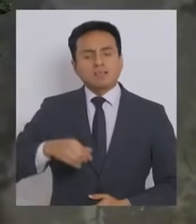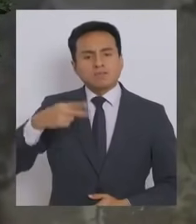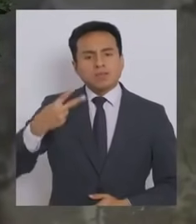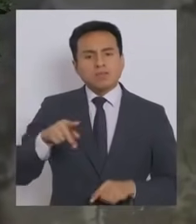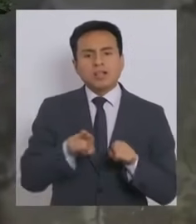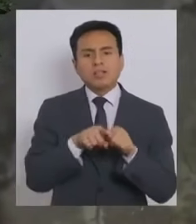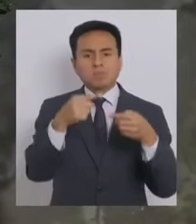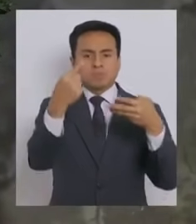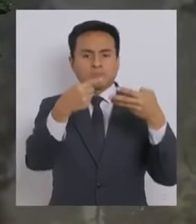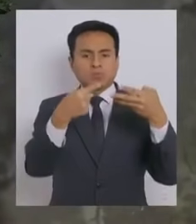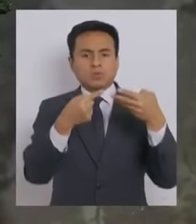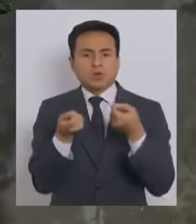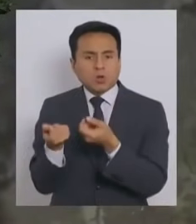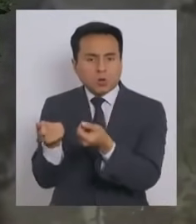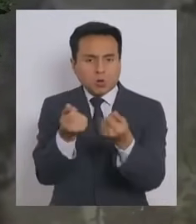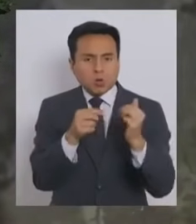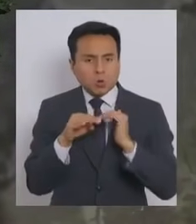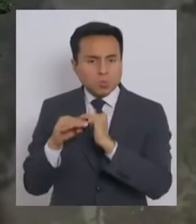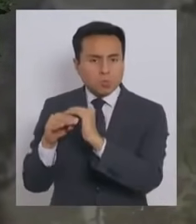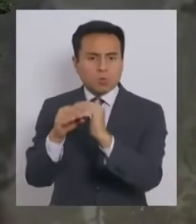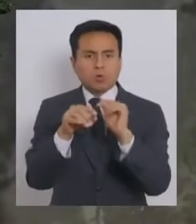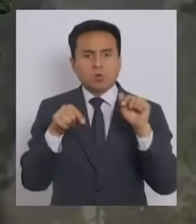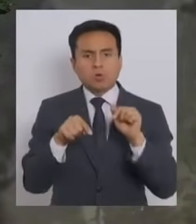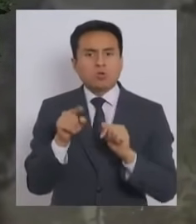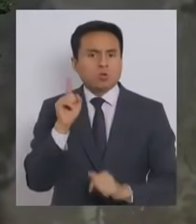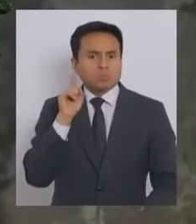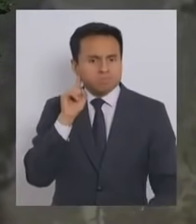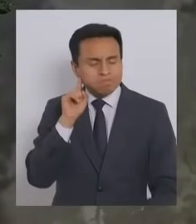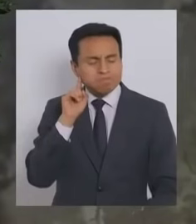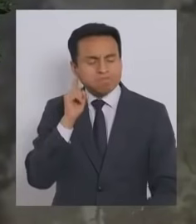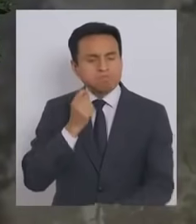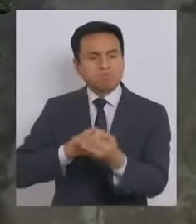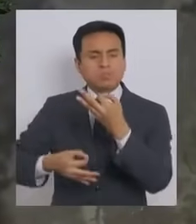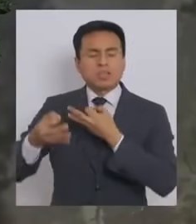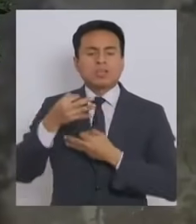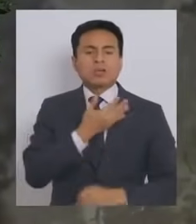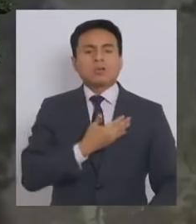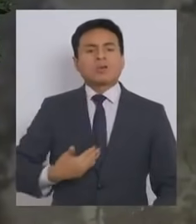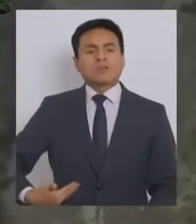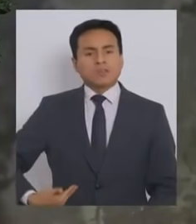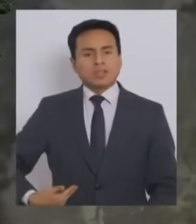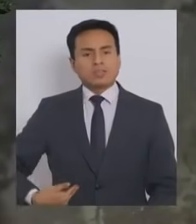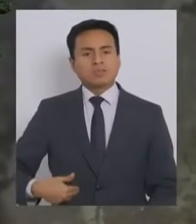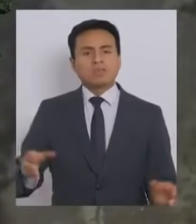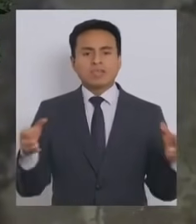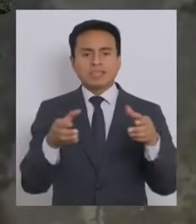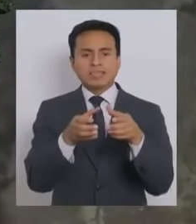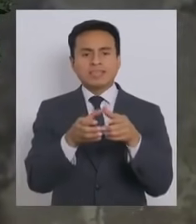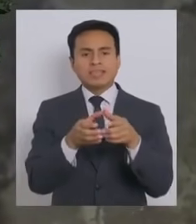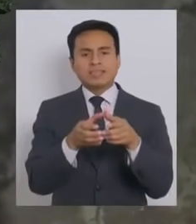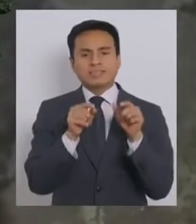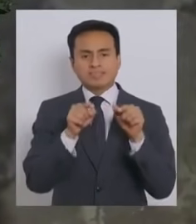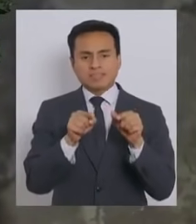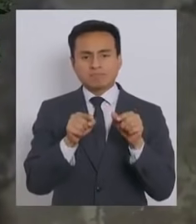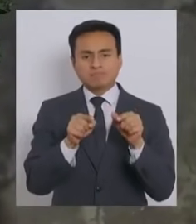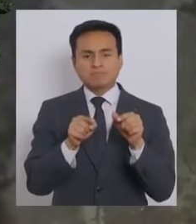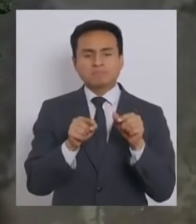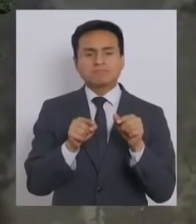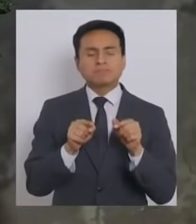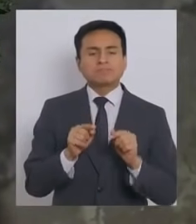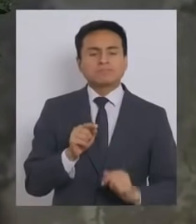tantos puntos en común que oímos hoy día, que tenemos como gobierno con esta iglesia. Y